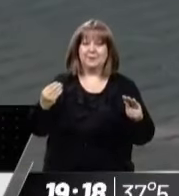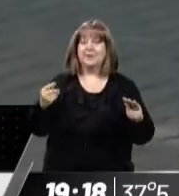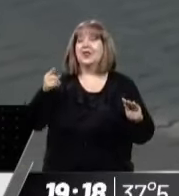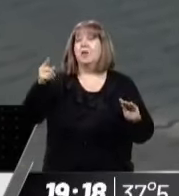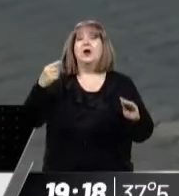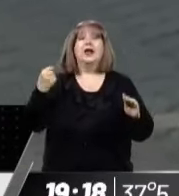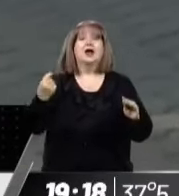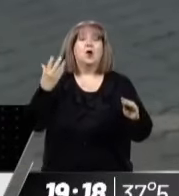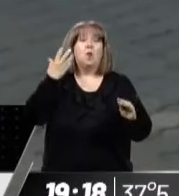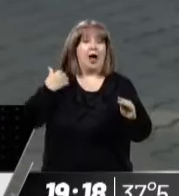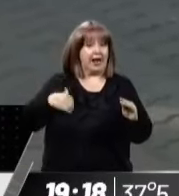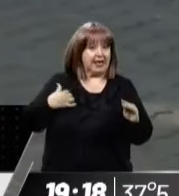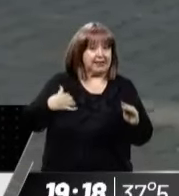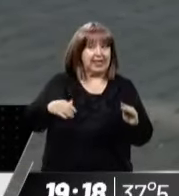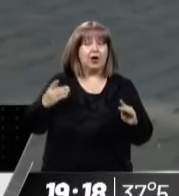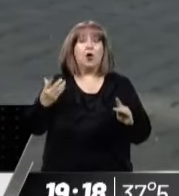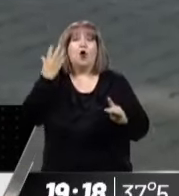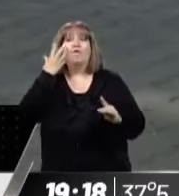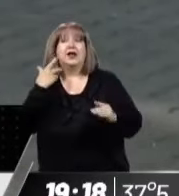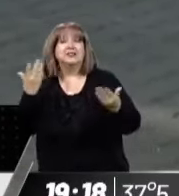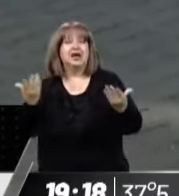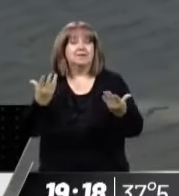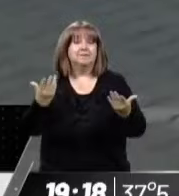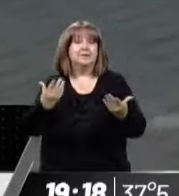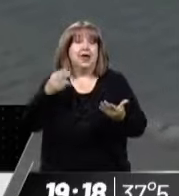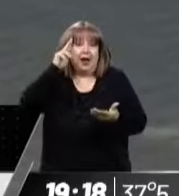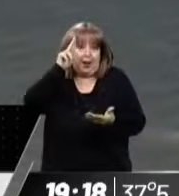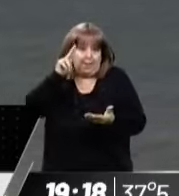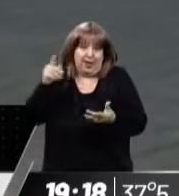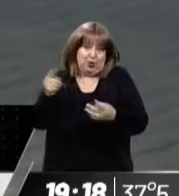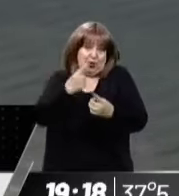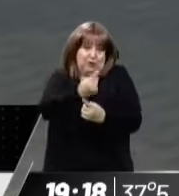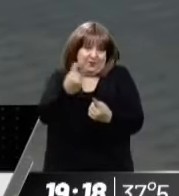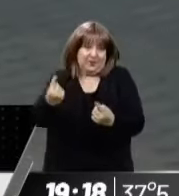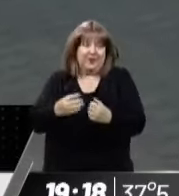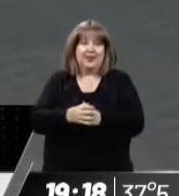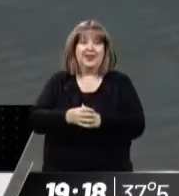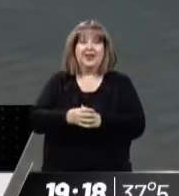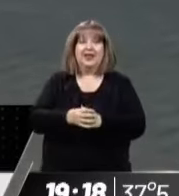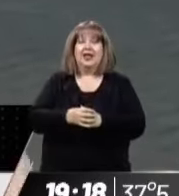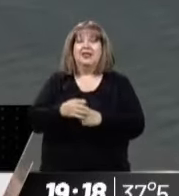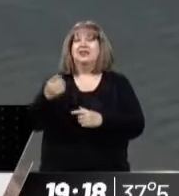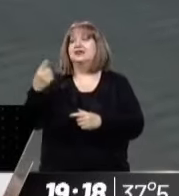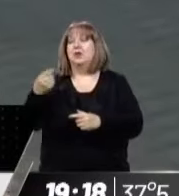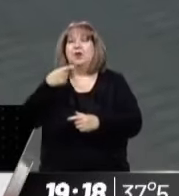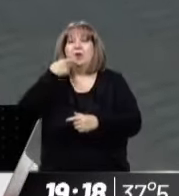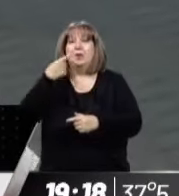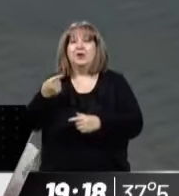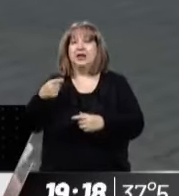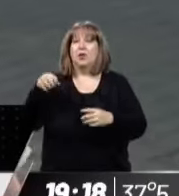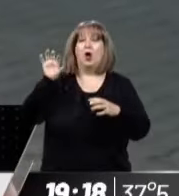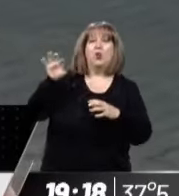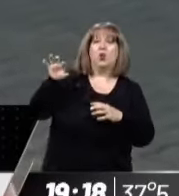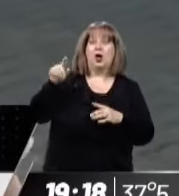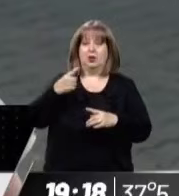camiseta argentina. Debería poder usar la camiseta de Francia, pero eso es respeto. Ahora, no podés ponerte a boconear durante el partido,